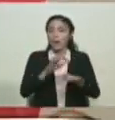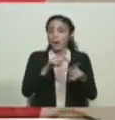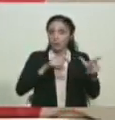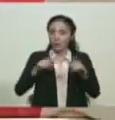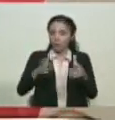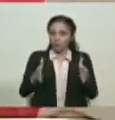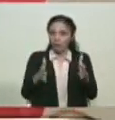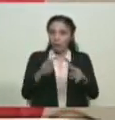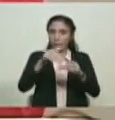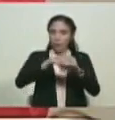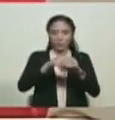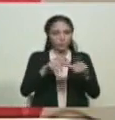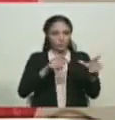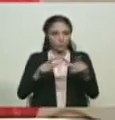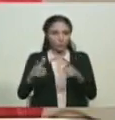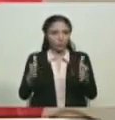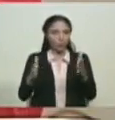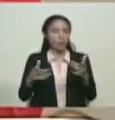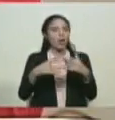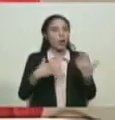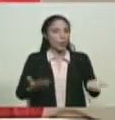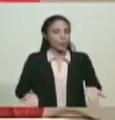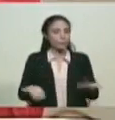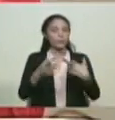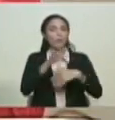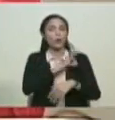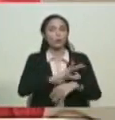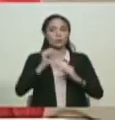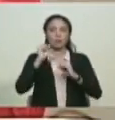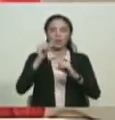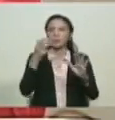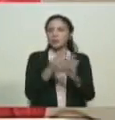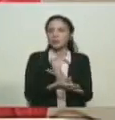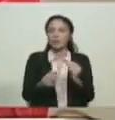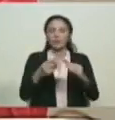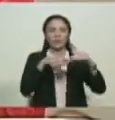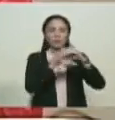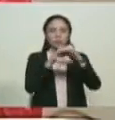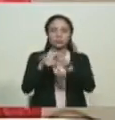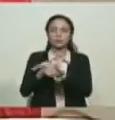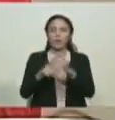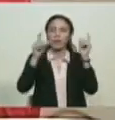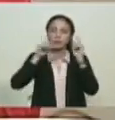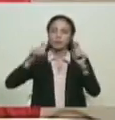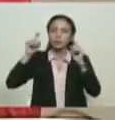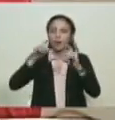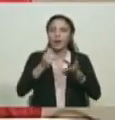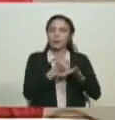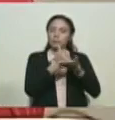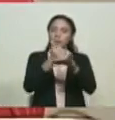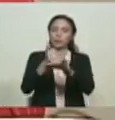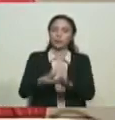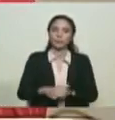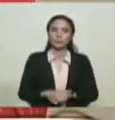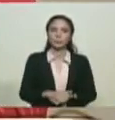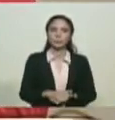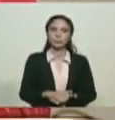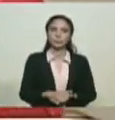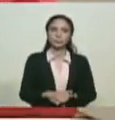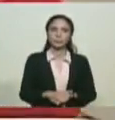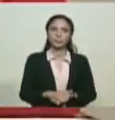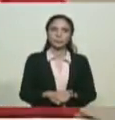pero vamos a construir socialismo que nuestro modelo está en las líneas que usted hacía señalado nosotros estamos